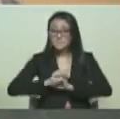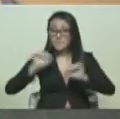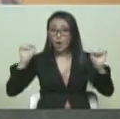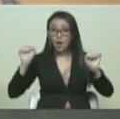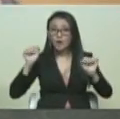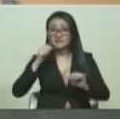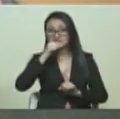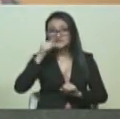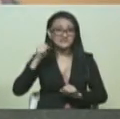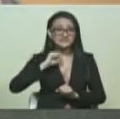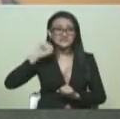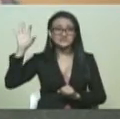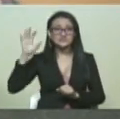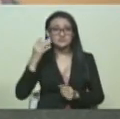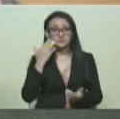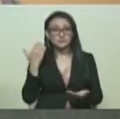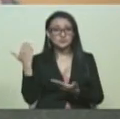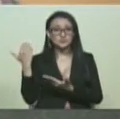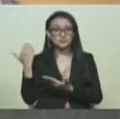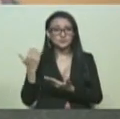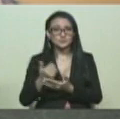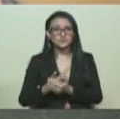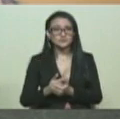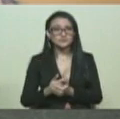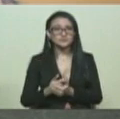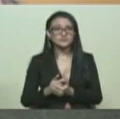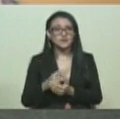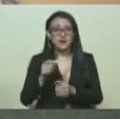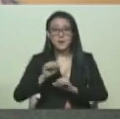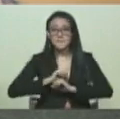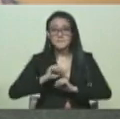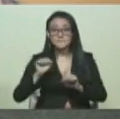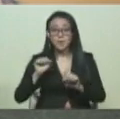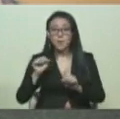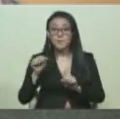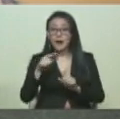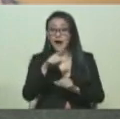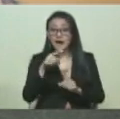ellos artefactos explosivos improvisados tipo bomba Lapa,